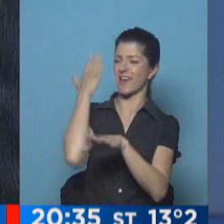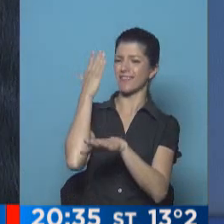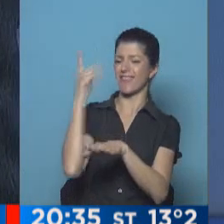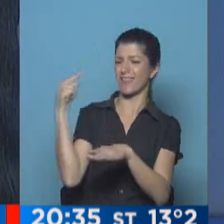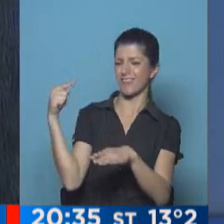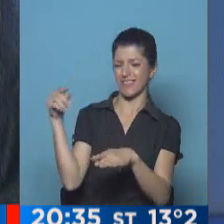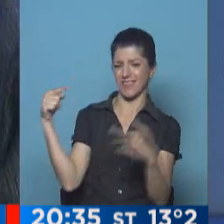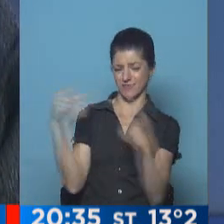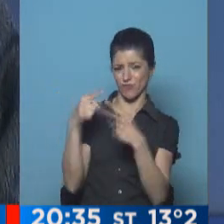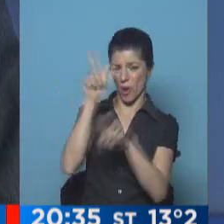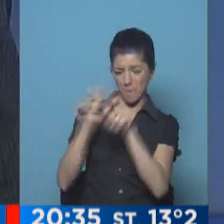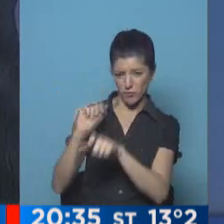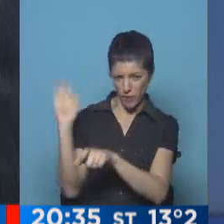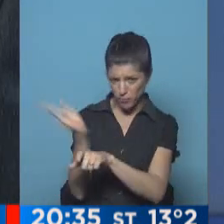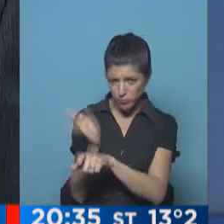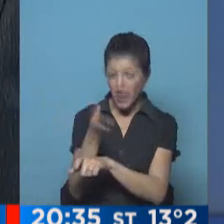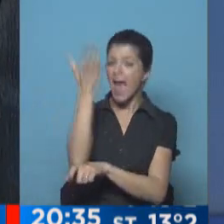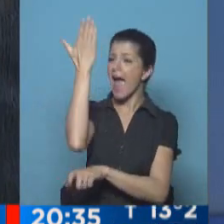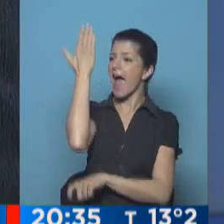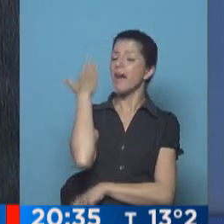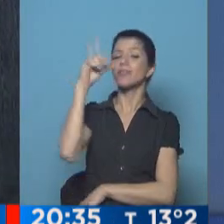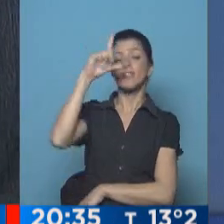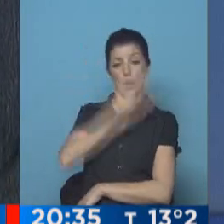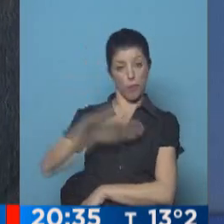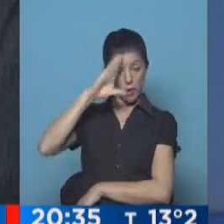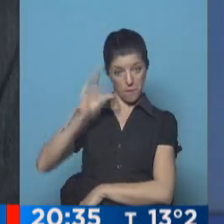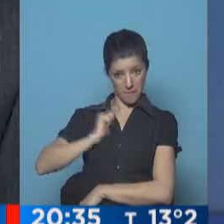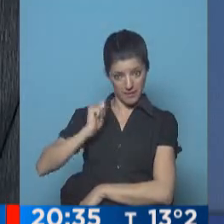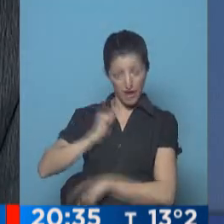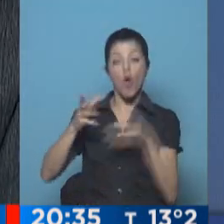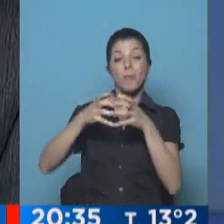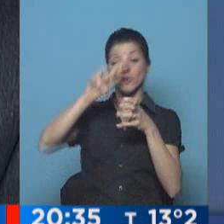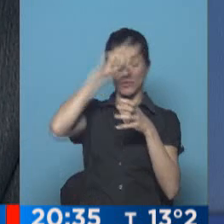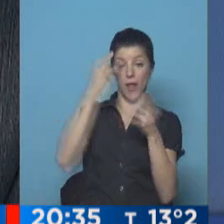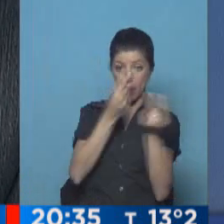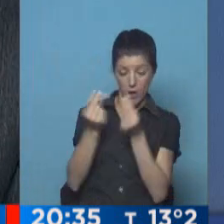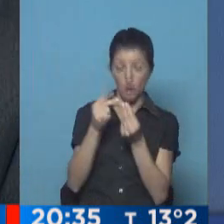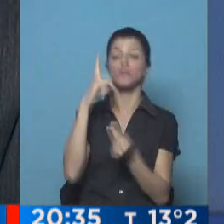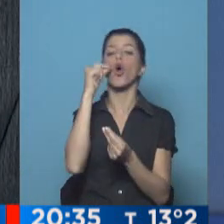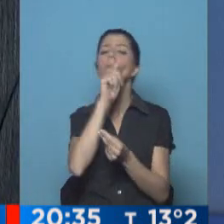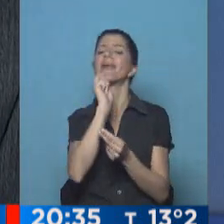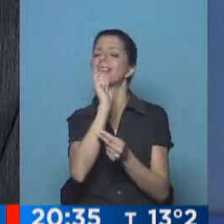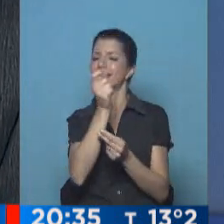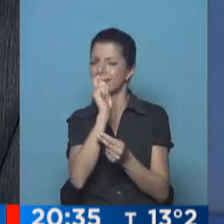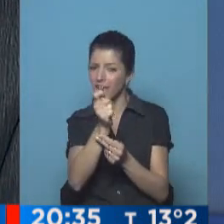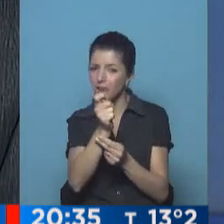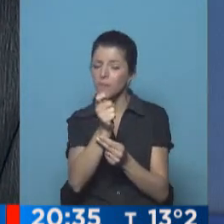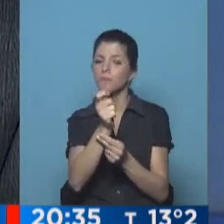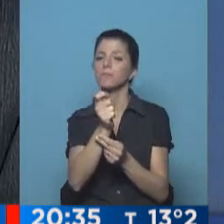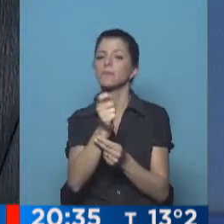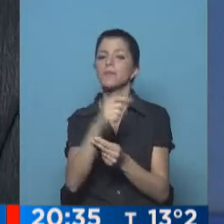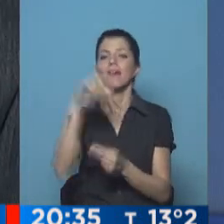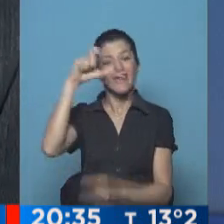el ex interventor en la época de la dictadura de la Comisión Nacional de valores estamos hablando de Juan Alfredo